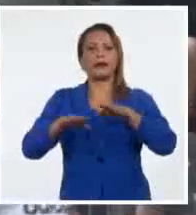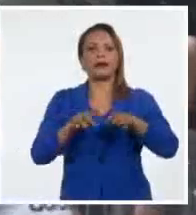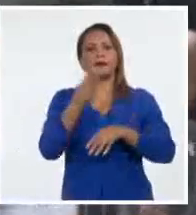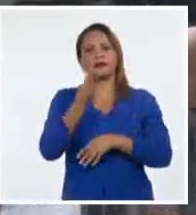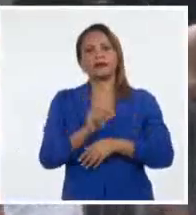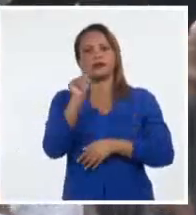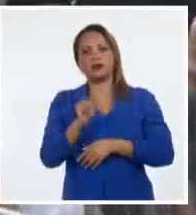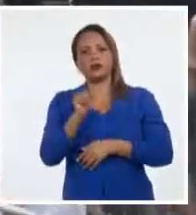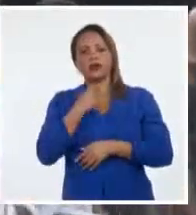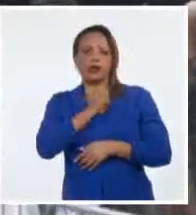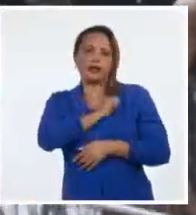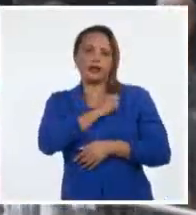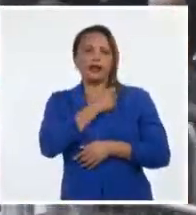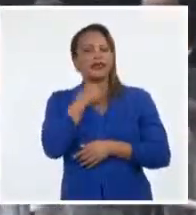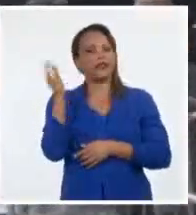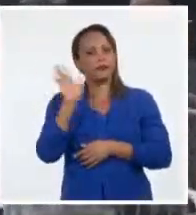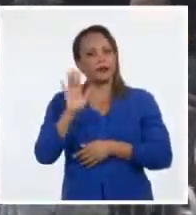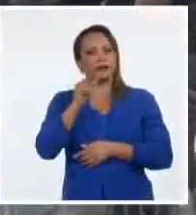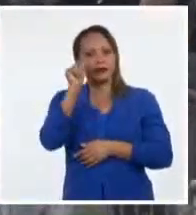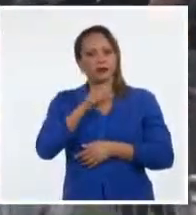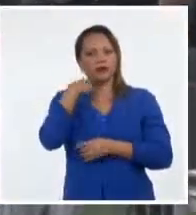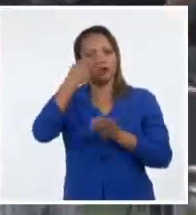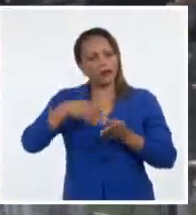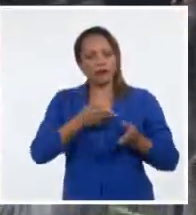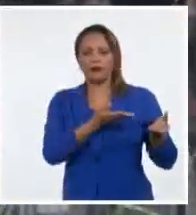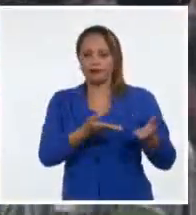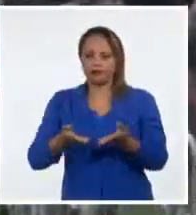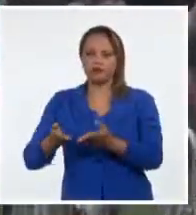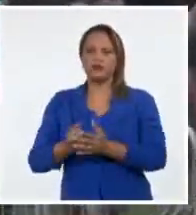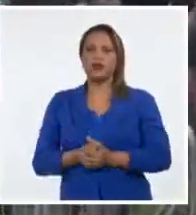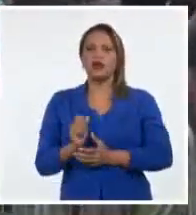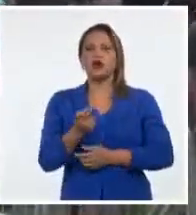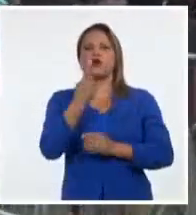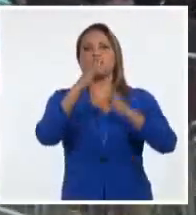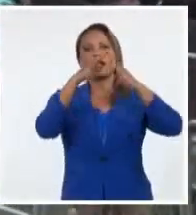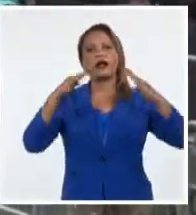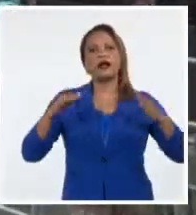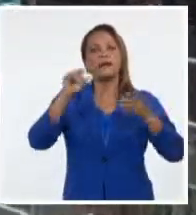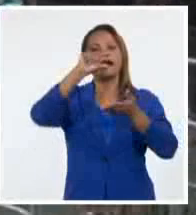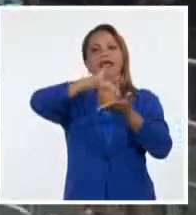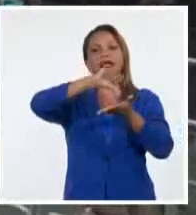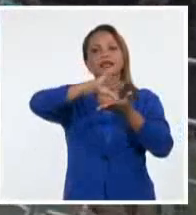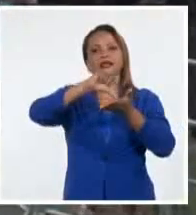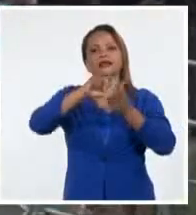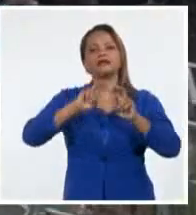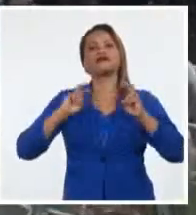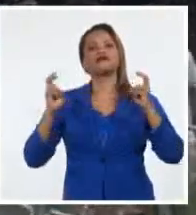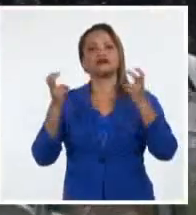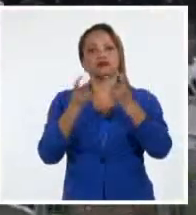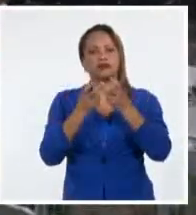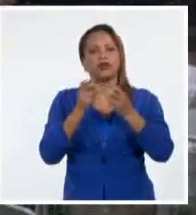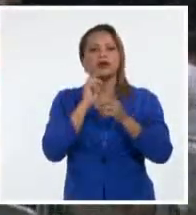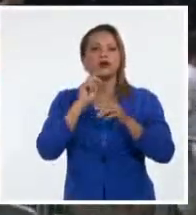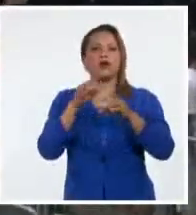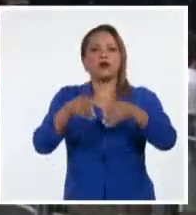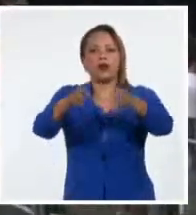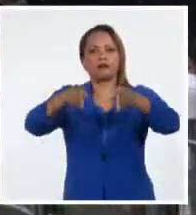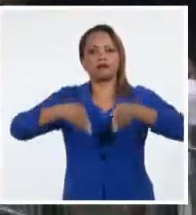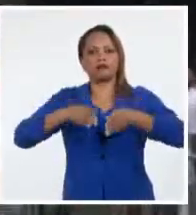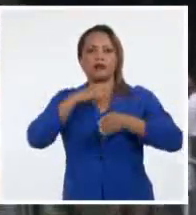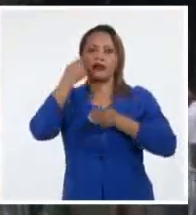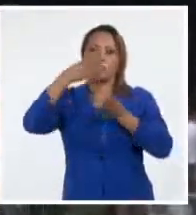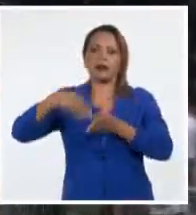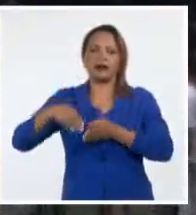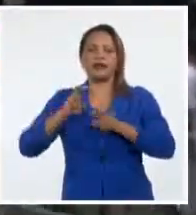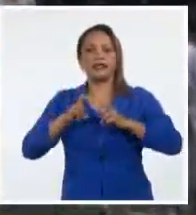deseen despedirse del tricampeón mundial. Una de las carpas, situada en el centro de la cancha, alberga el féretro con los restos mortales de Pelé y